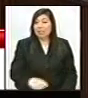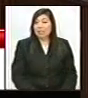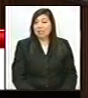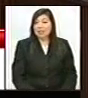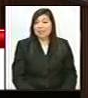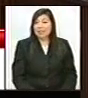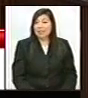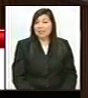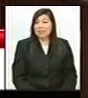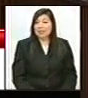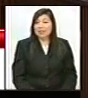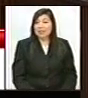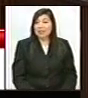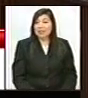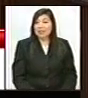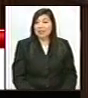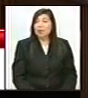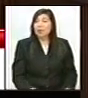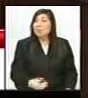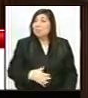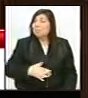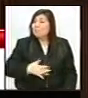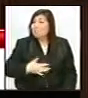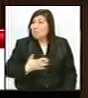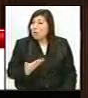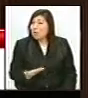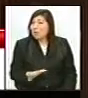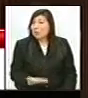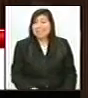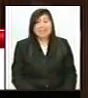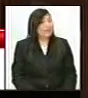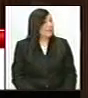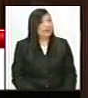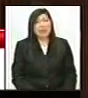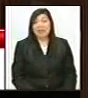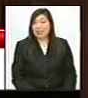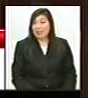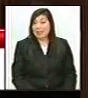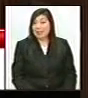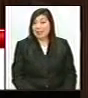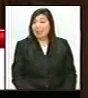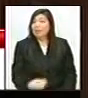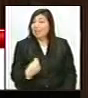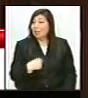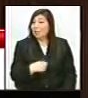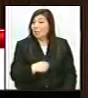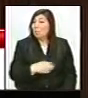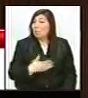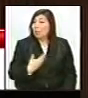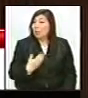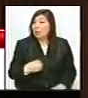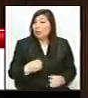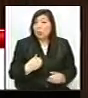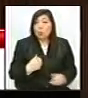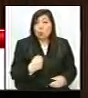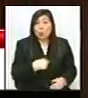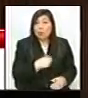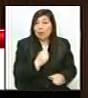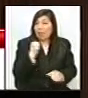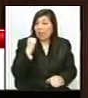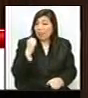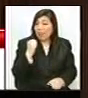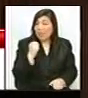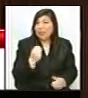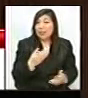más. ¿Cómo es posible, señor presidente, que nosotros podamos ejercer nuestro derecho a la